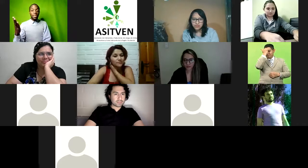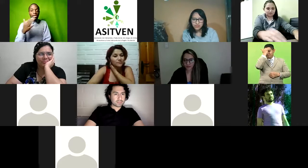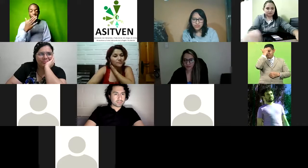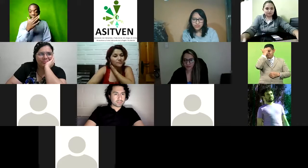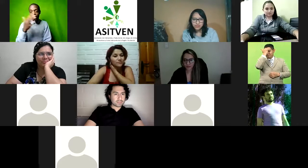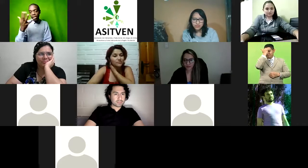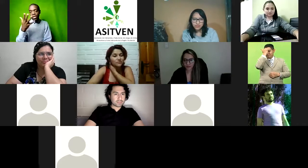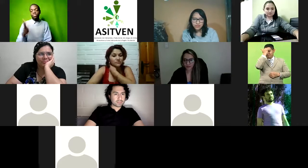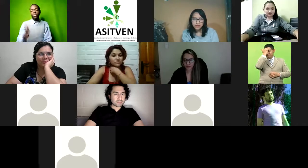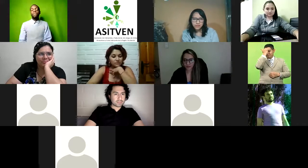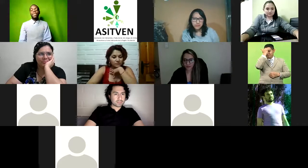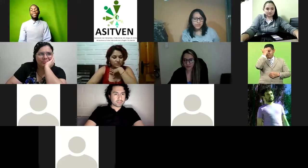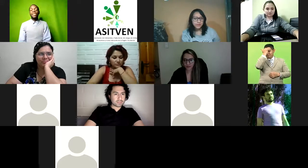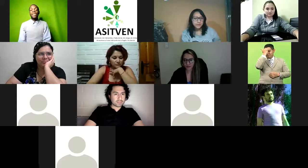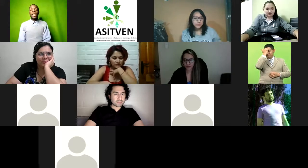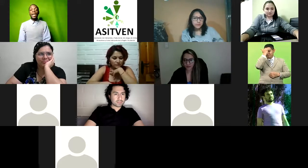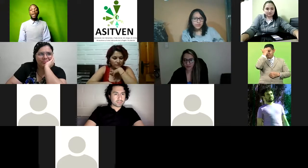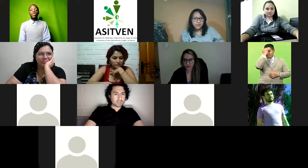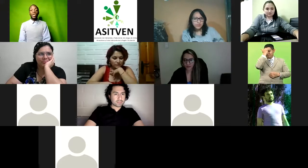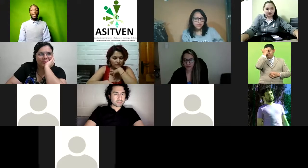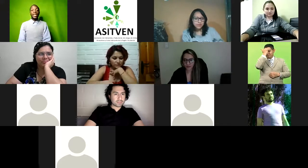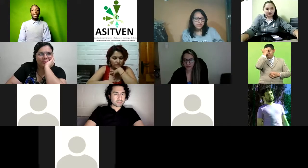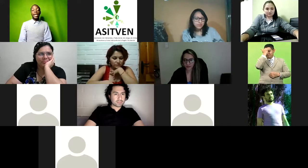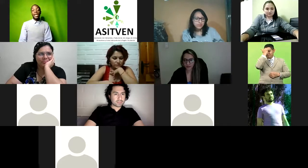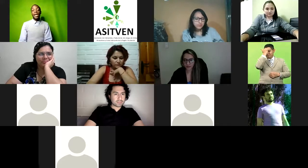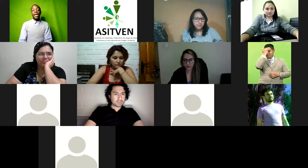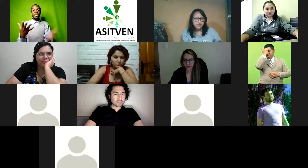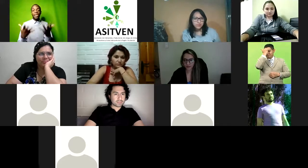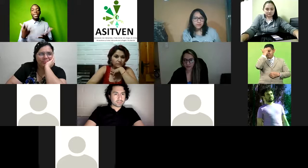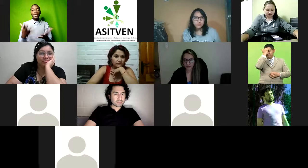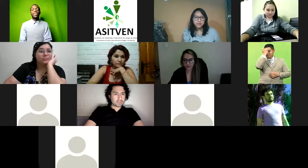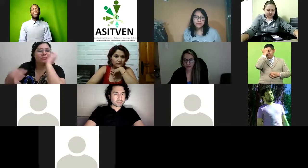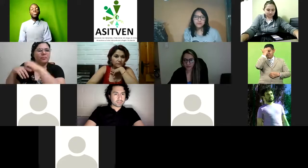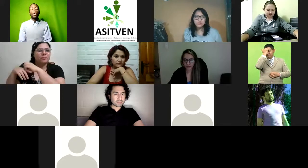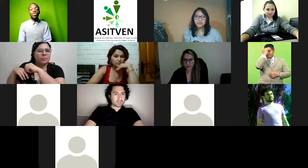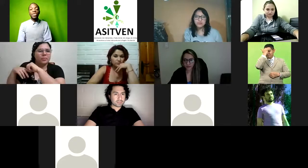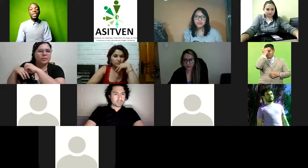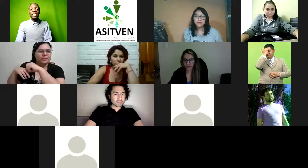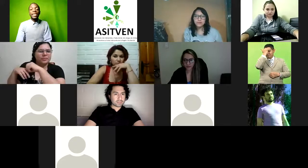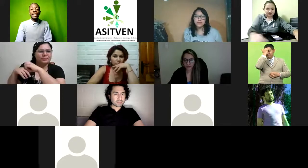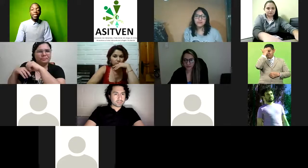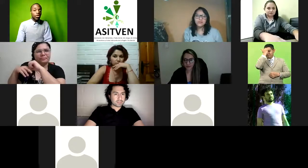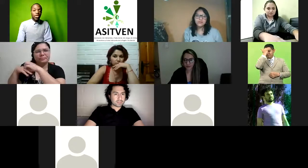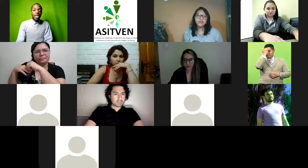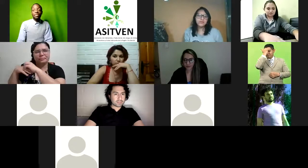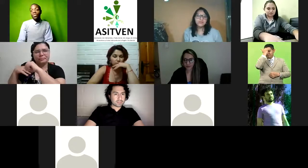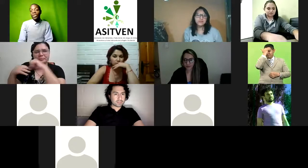está en Venezuela y, bueno, a veces la conexión a internet allá falla en ciertos modos. Entonces, no sé si está,